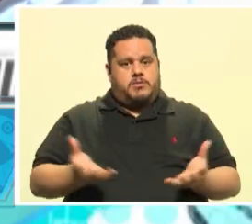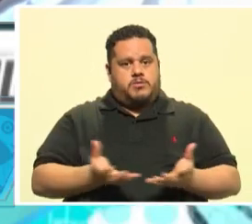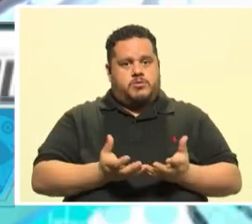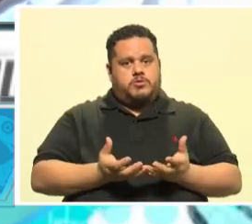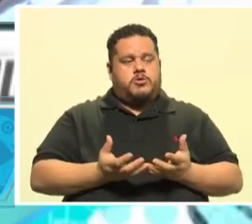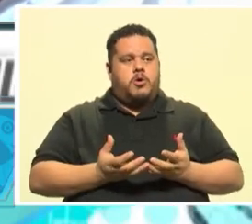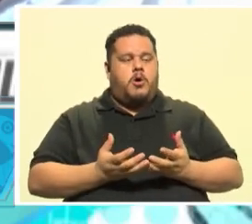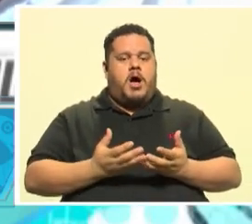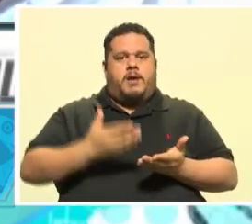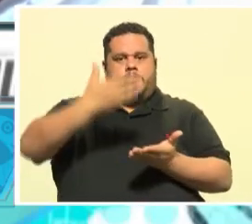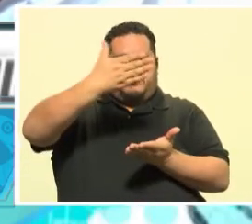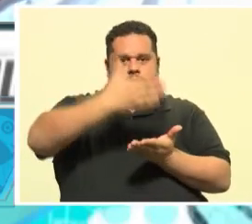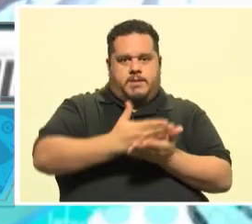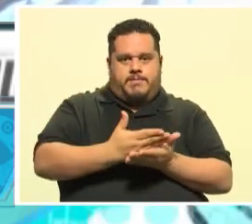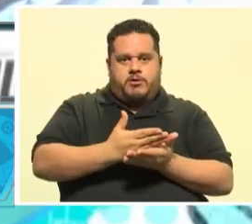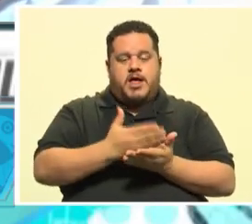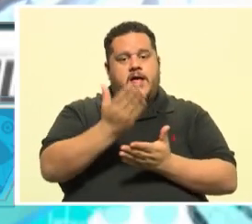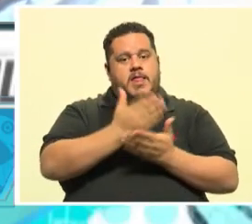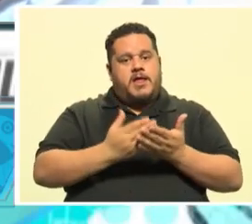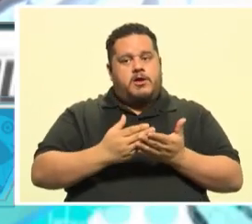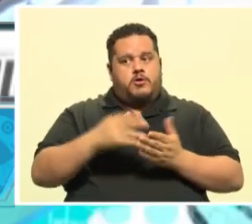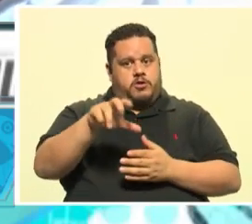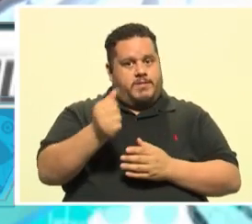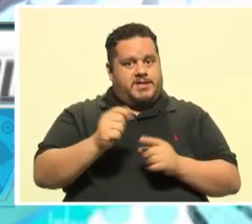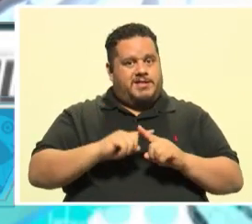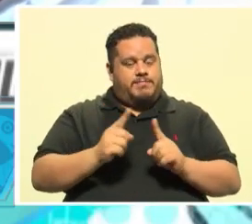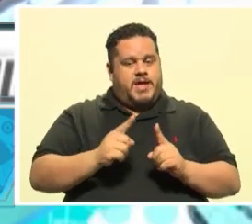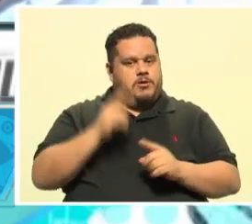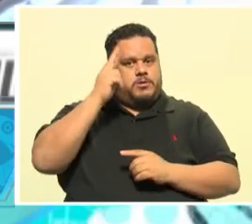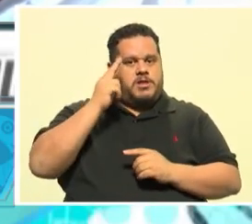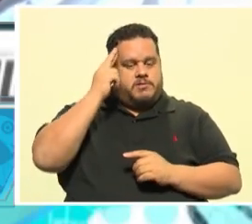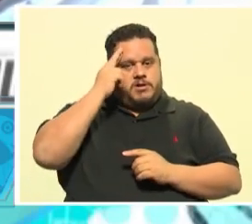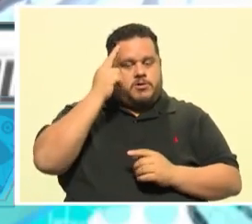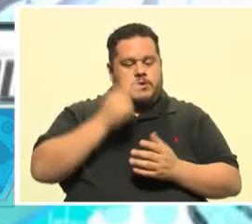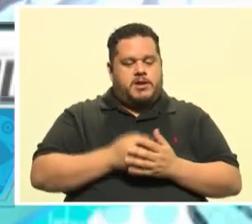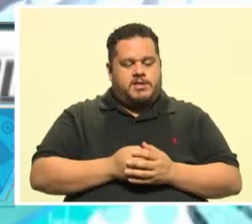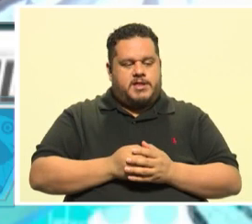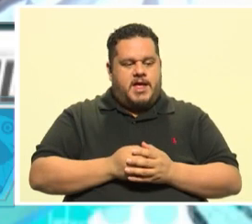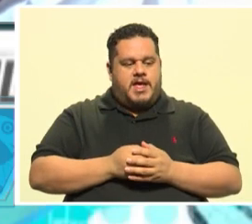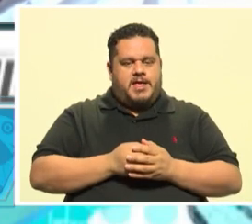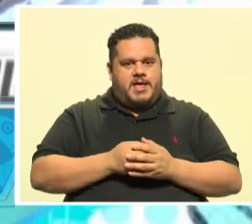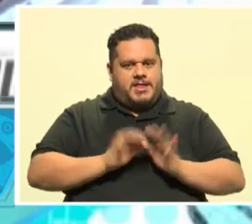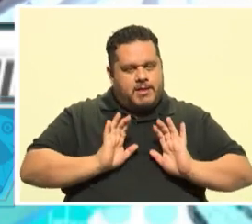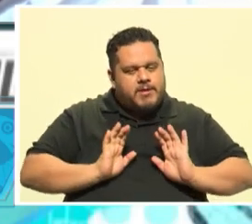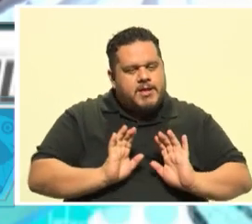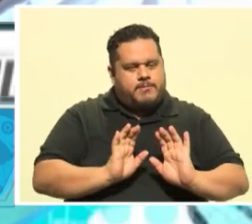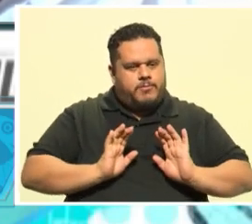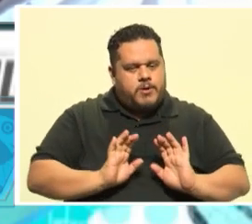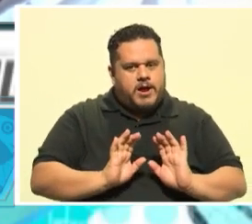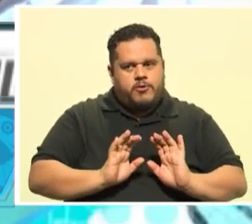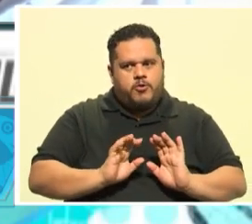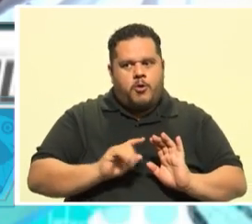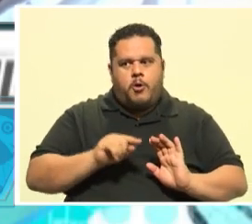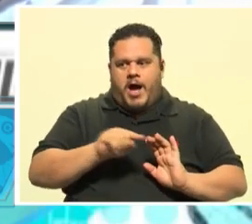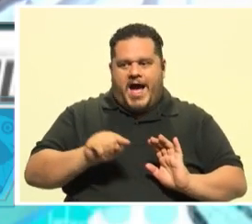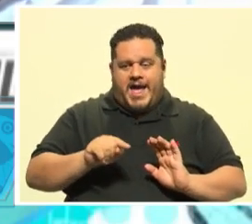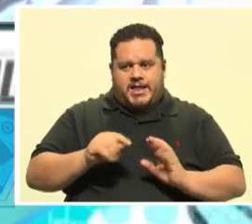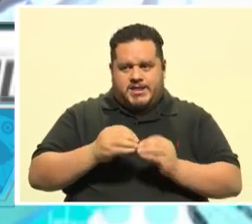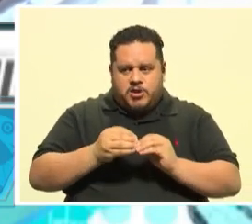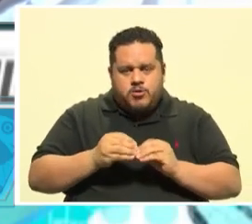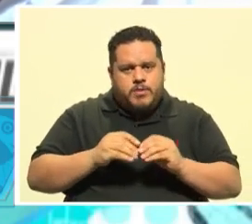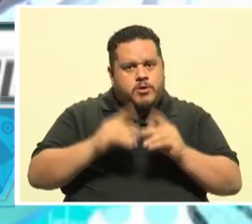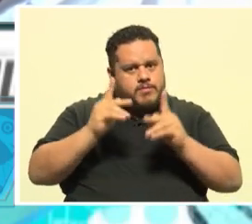un aprovechamiento político y xenofóbico de esta crisis? Es un asunto muy delicado en el cual tenemos que prestar la